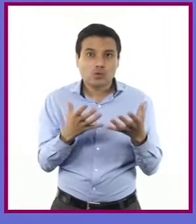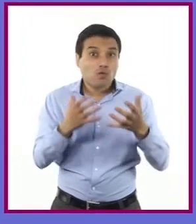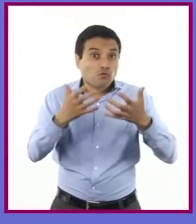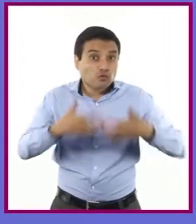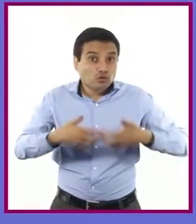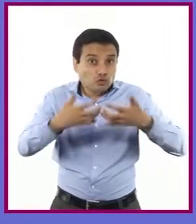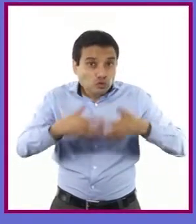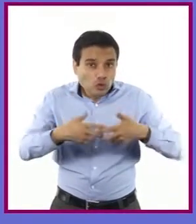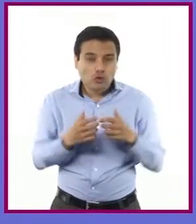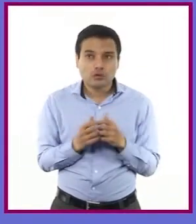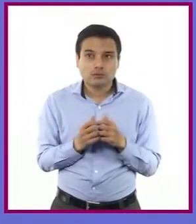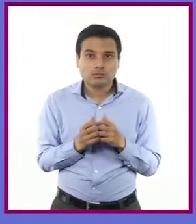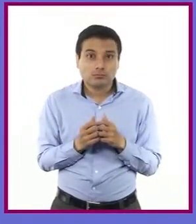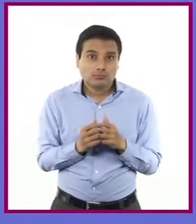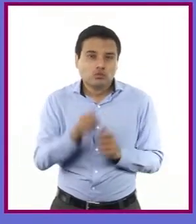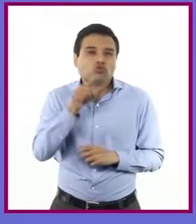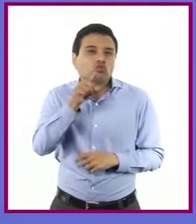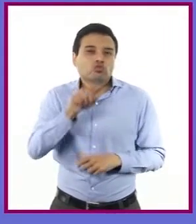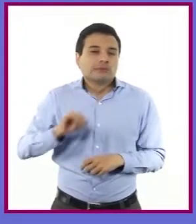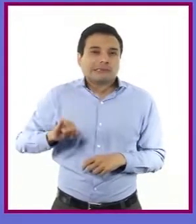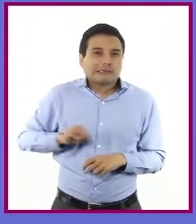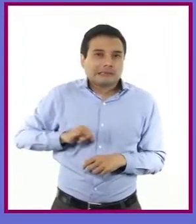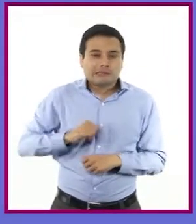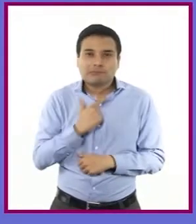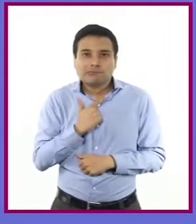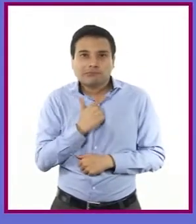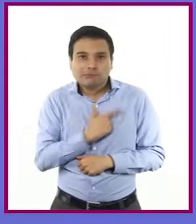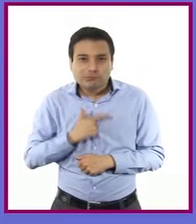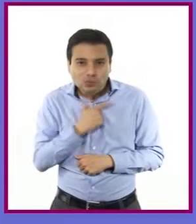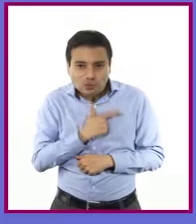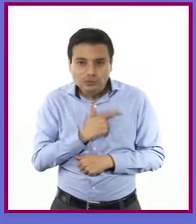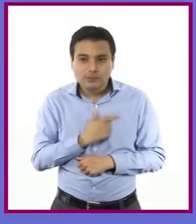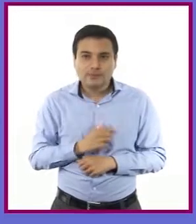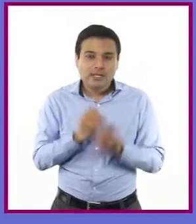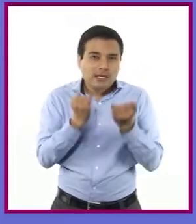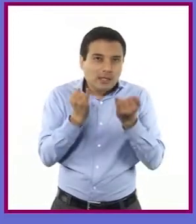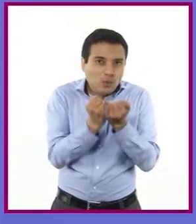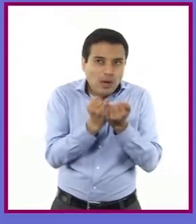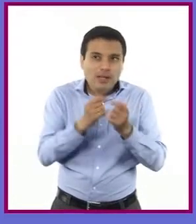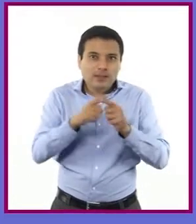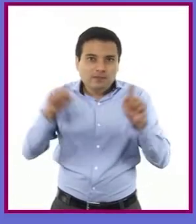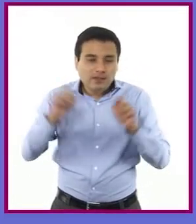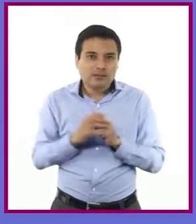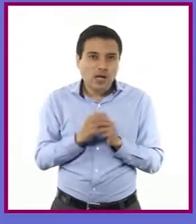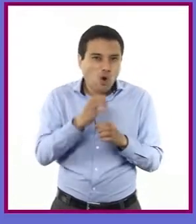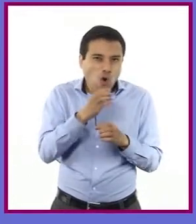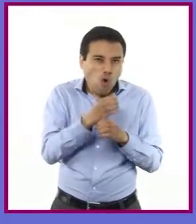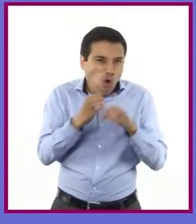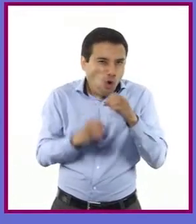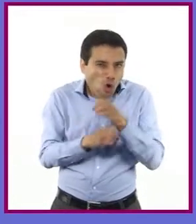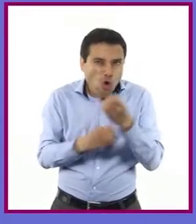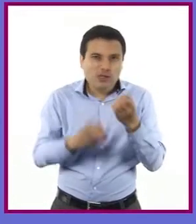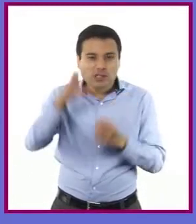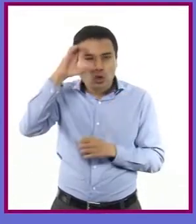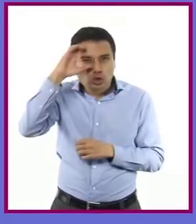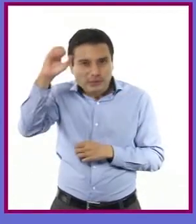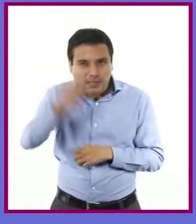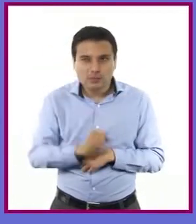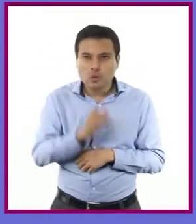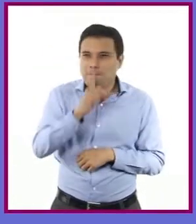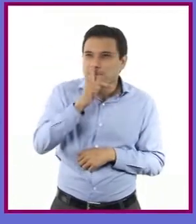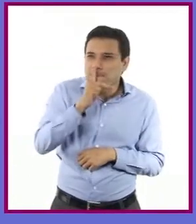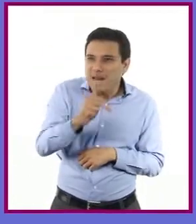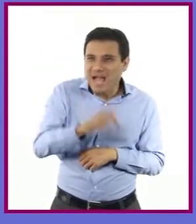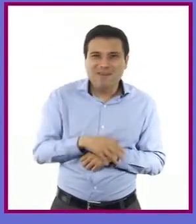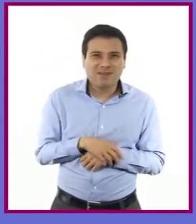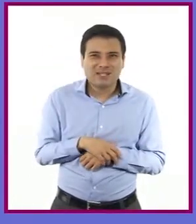funciones, tus propios intereses, las semejanzas o las diferencias entre objetos o conceptos o posturas